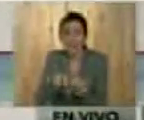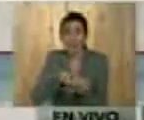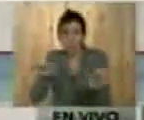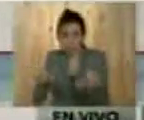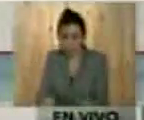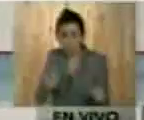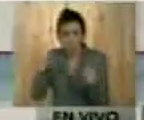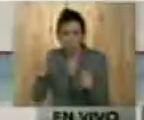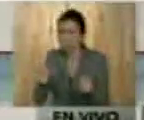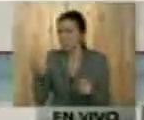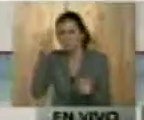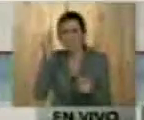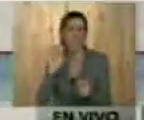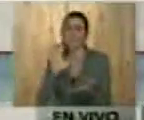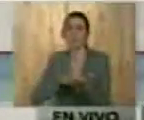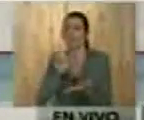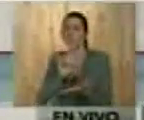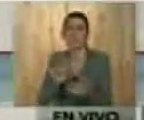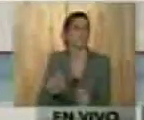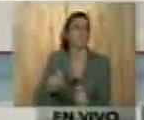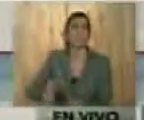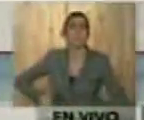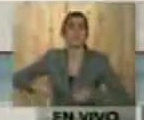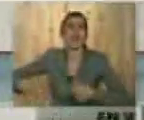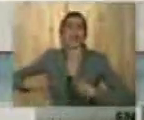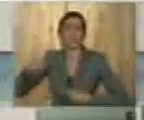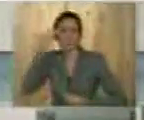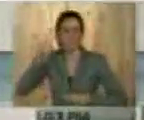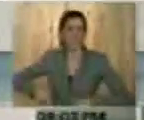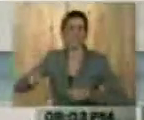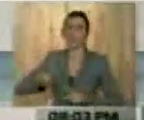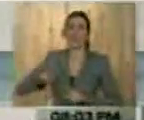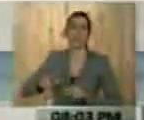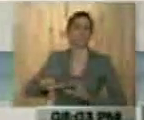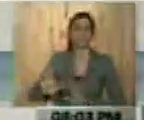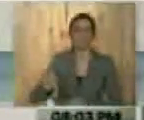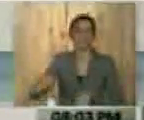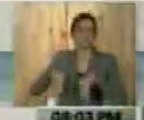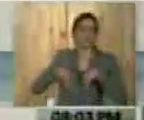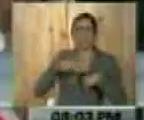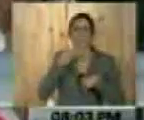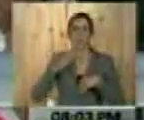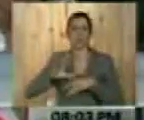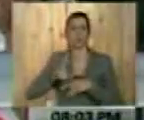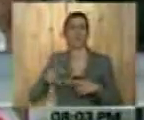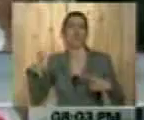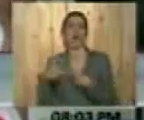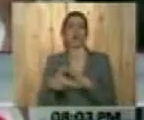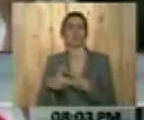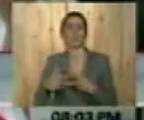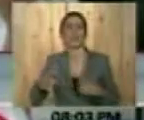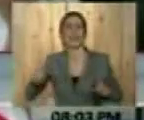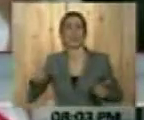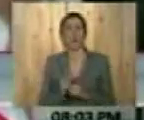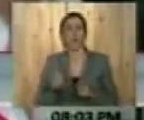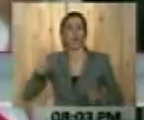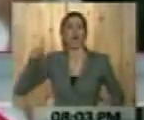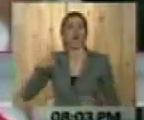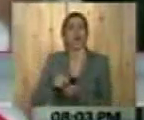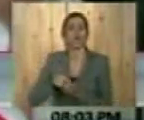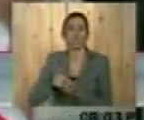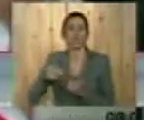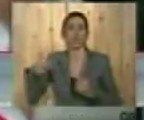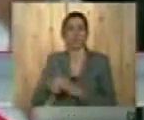gasto el dinero que se metía para la educación. No, eso es un gasto. Vamos a reducir los gastos porque estamos en